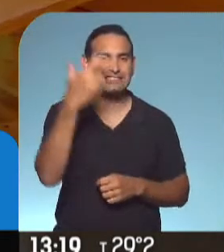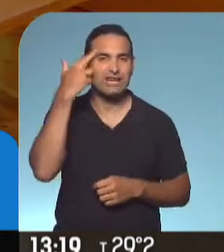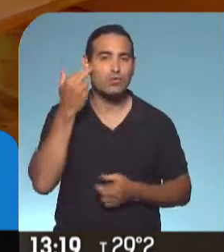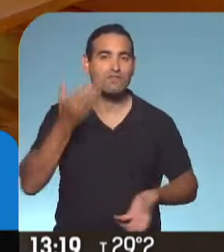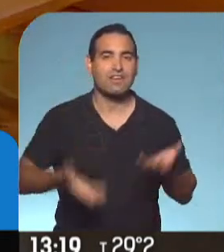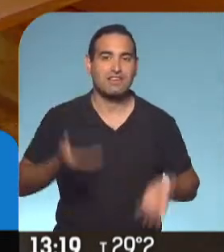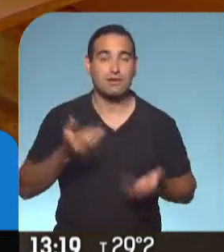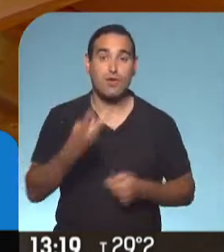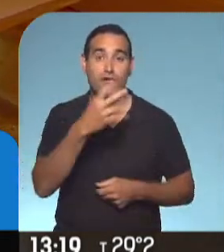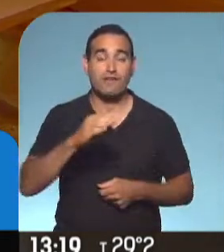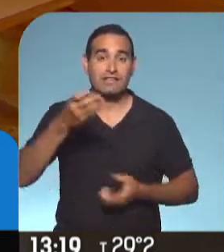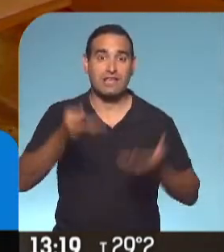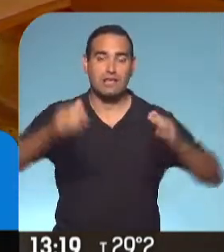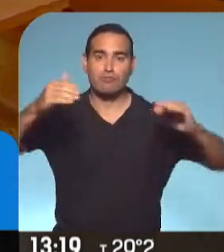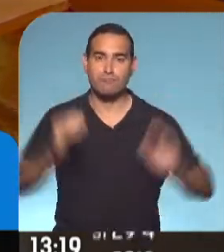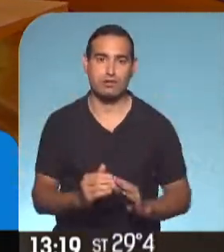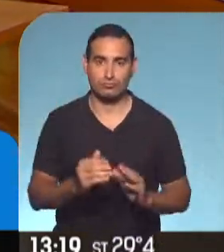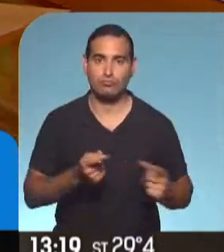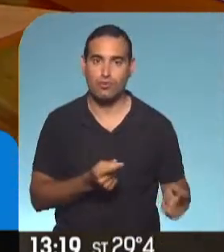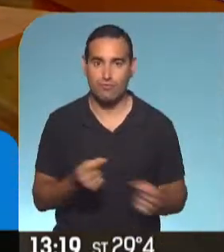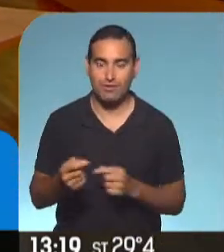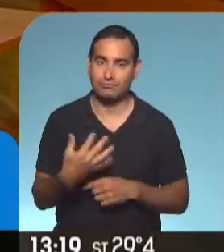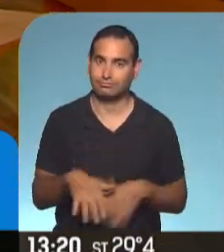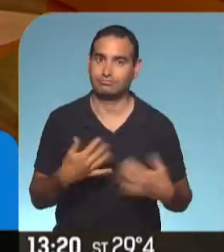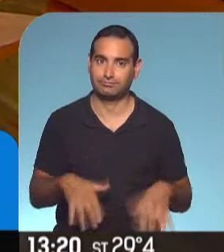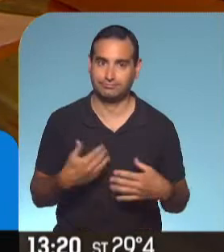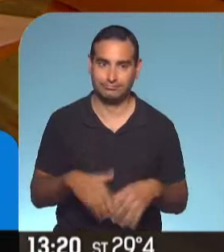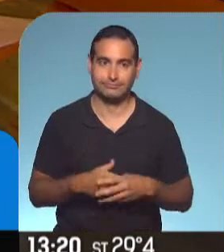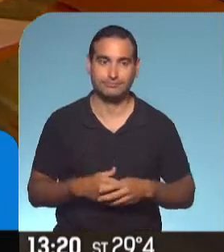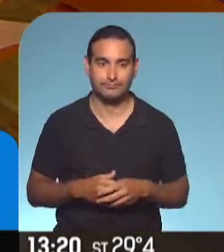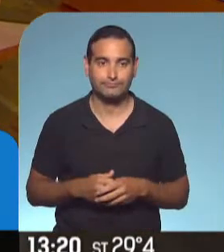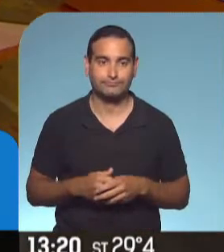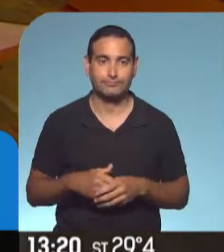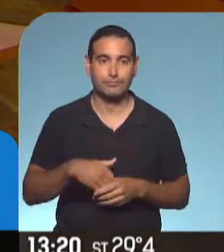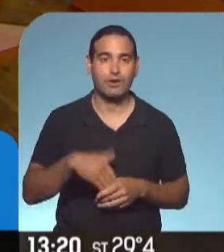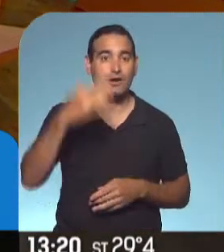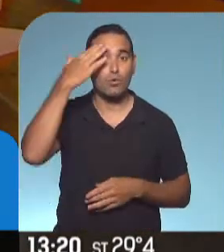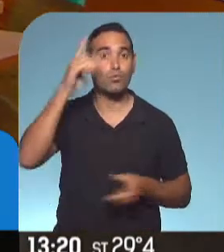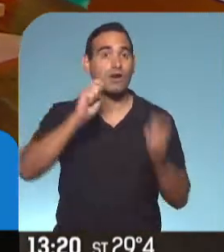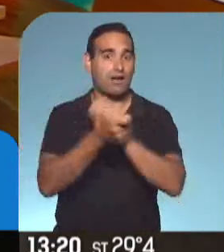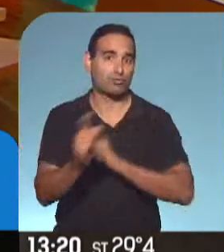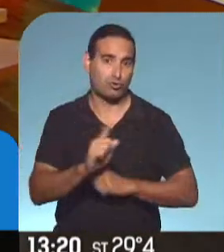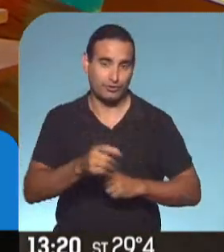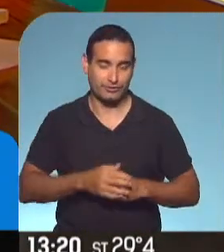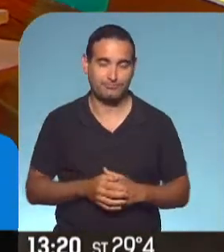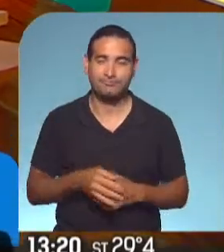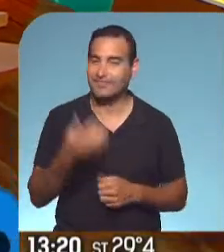kilos son 21 de fans entonces si no no es un cambio cultural precisamente no no no sólo por lo menos gracias